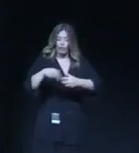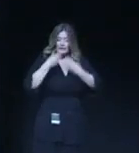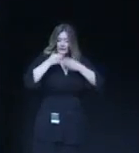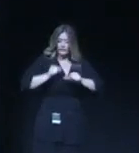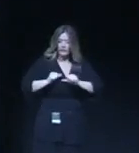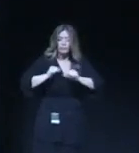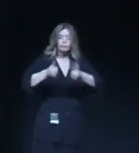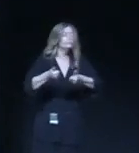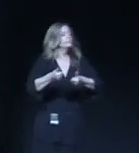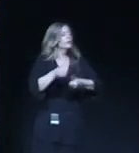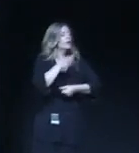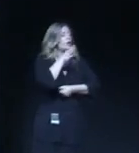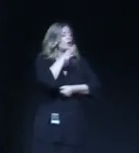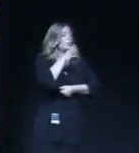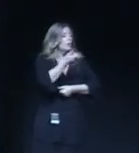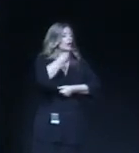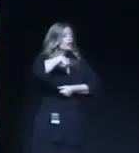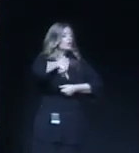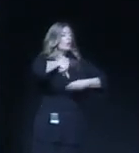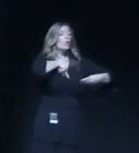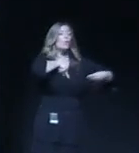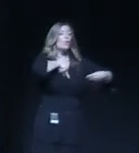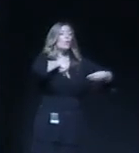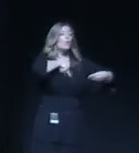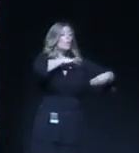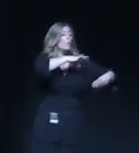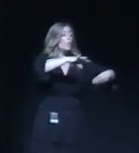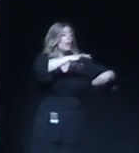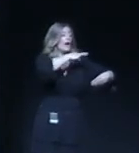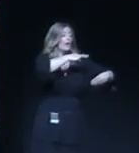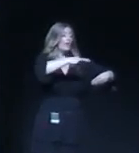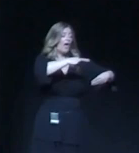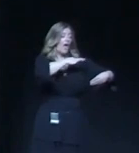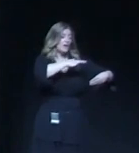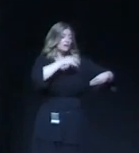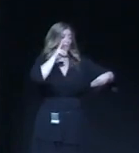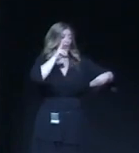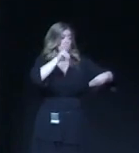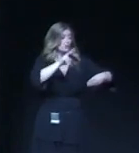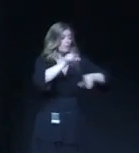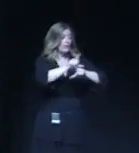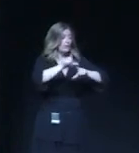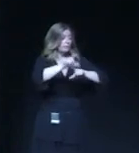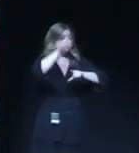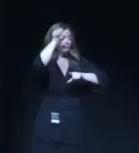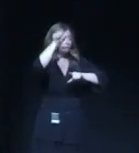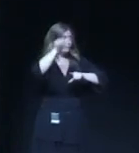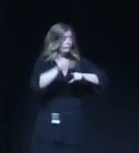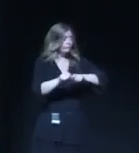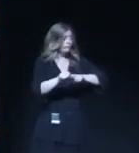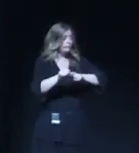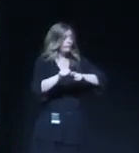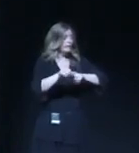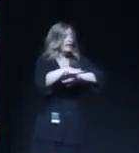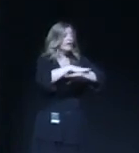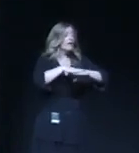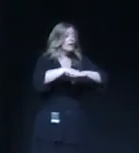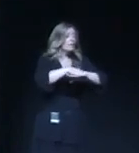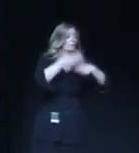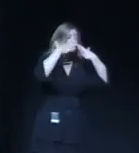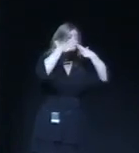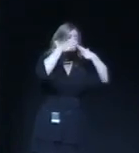izan zen, Cuerdas, gaur ikusiko dugun filmaren oinarria eta ikuspegia. Egiaren eta fikzioaren